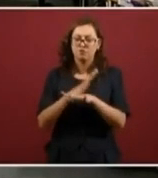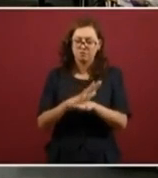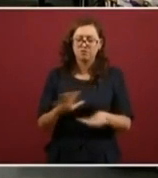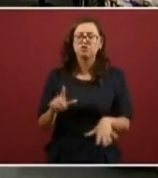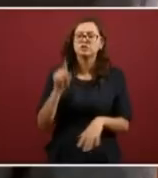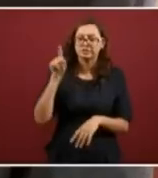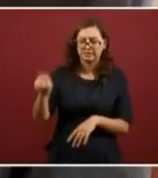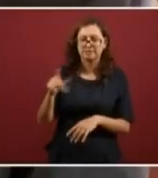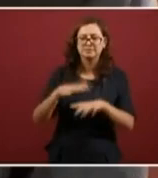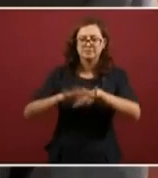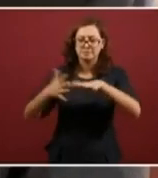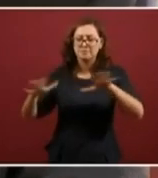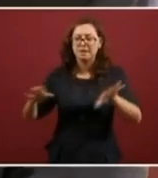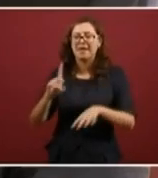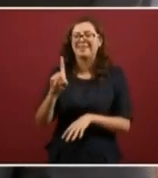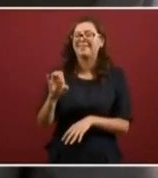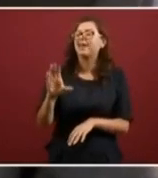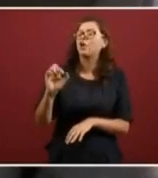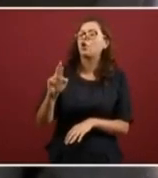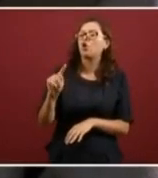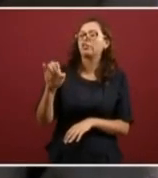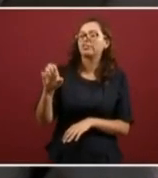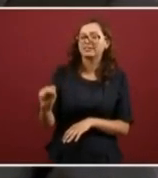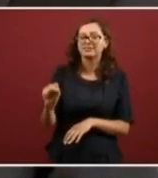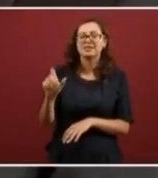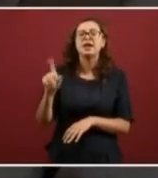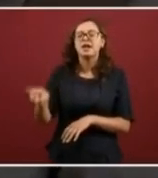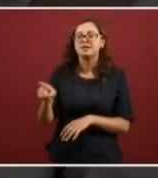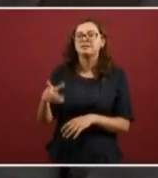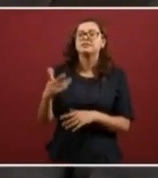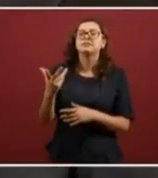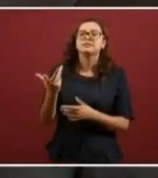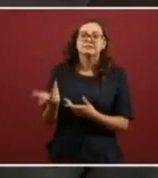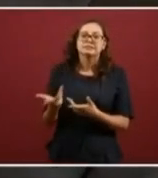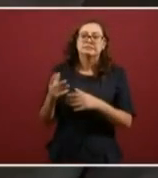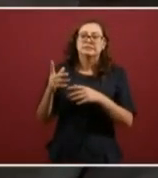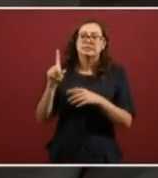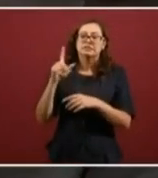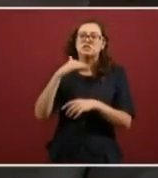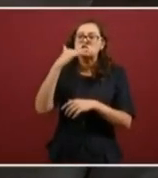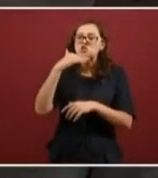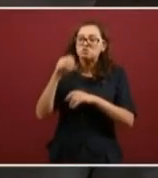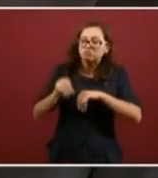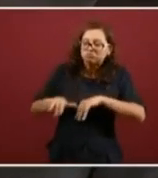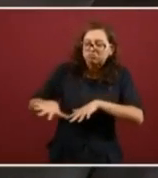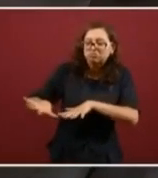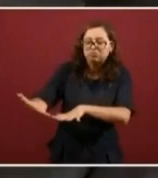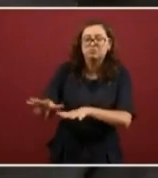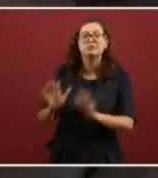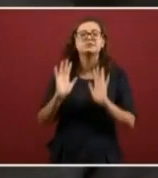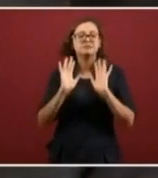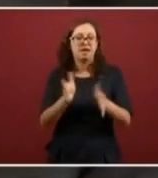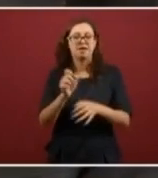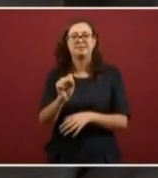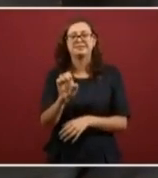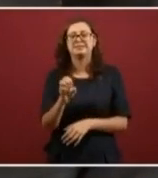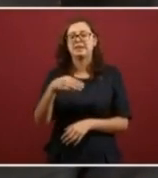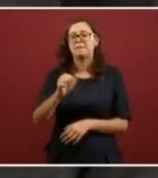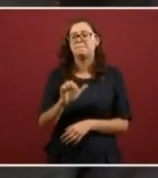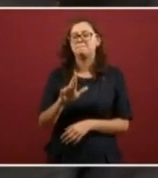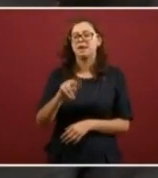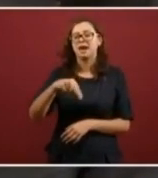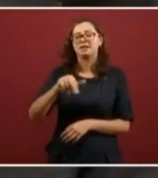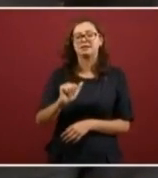Guaymas, ya va a intervenir la Secretaría de Medio Ambiente para